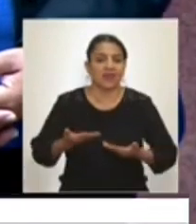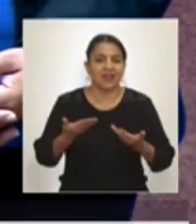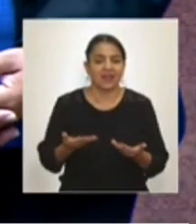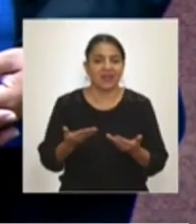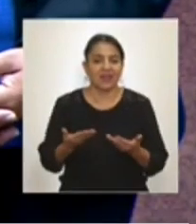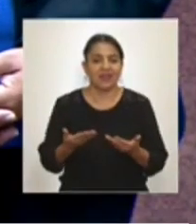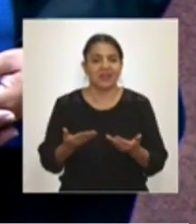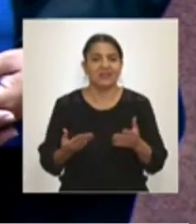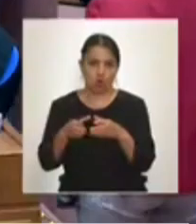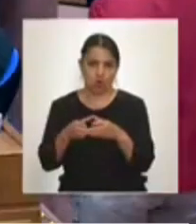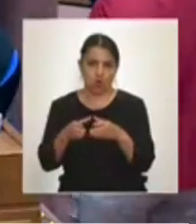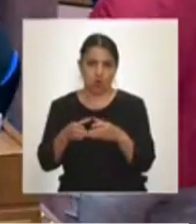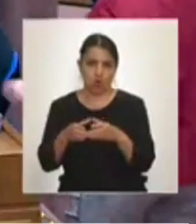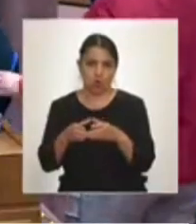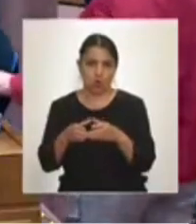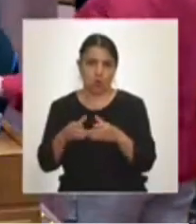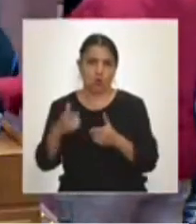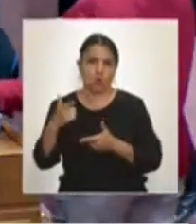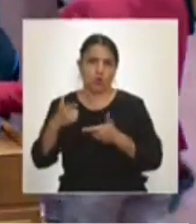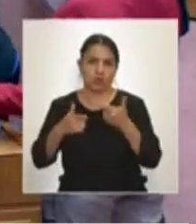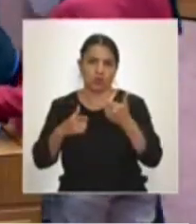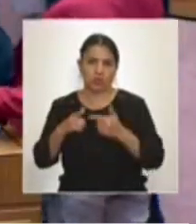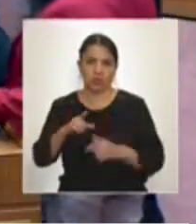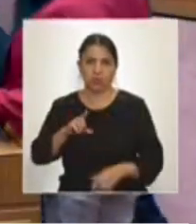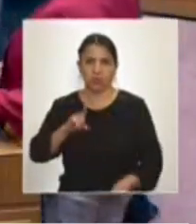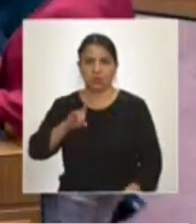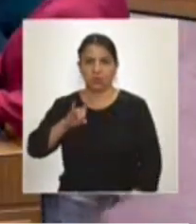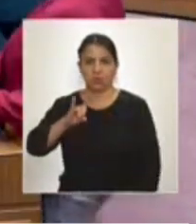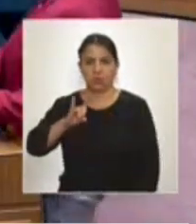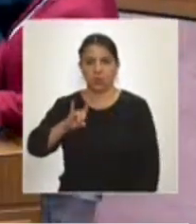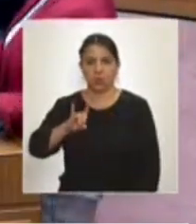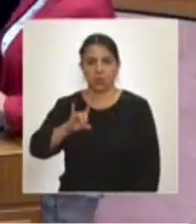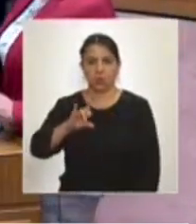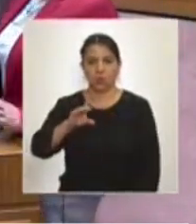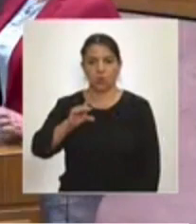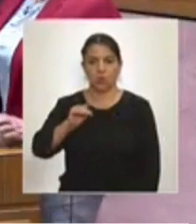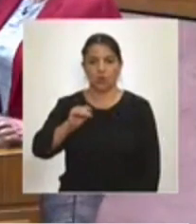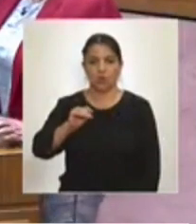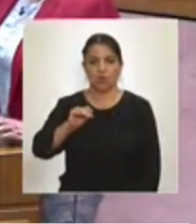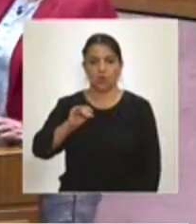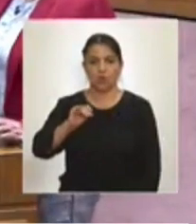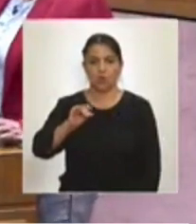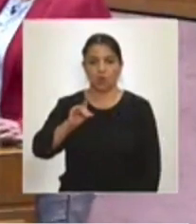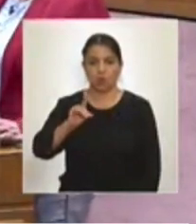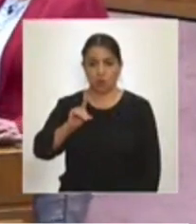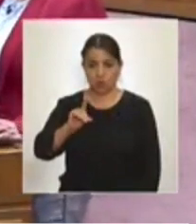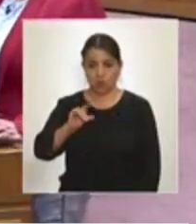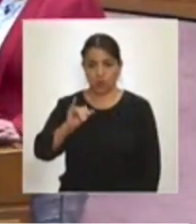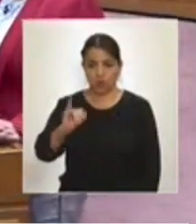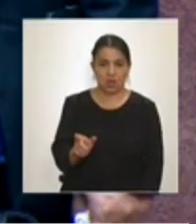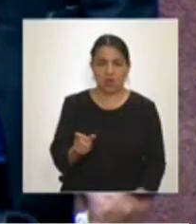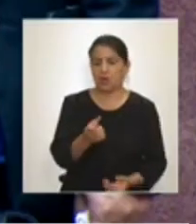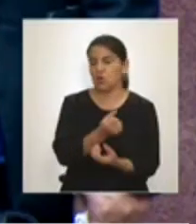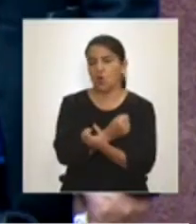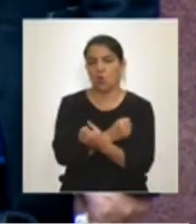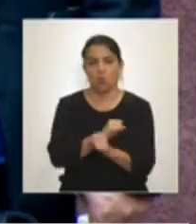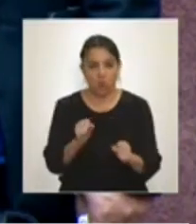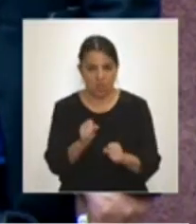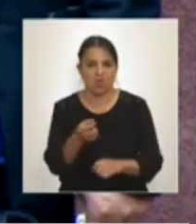nueva revictimización y ojalá se pueda hacer algo porque ella no puede volver a decir estas